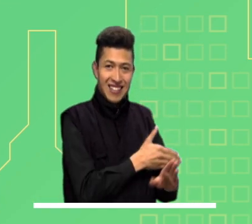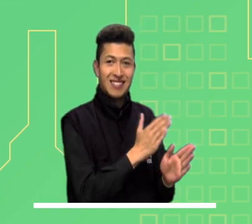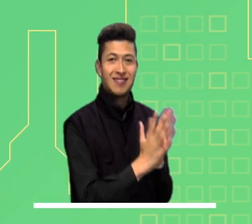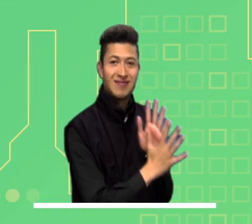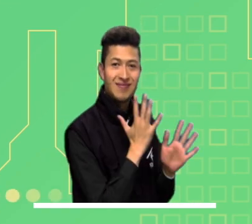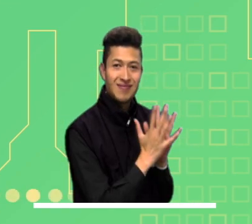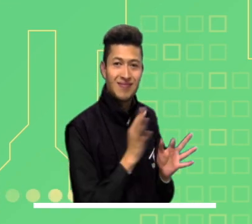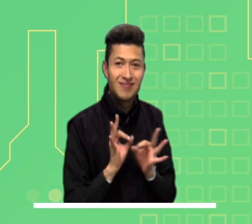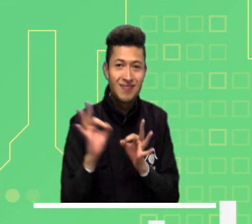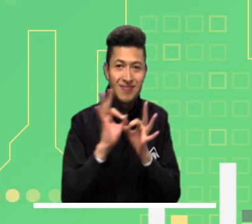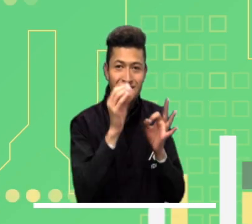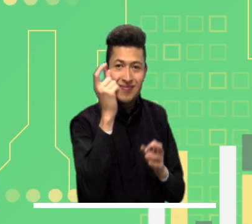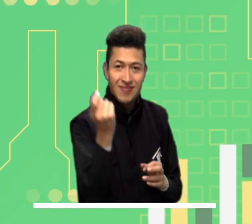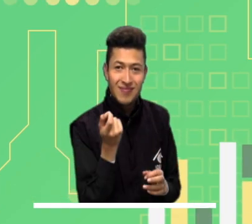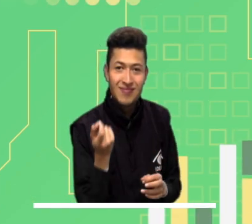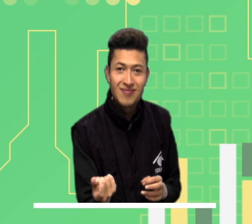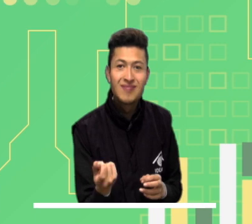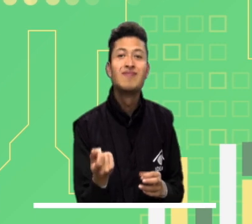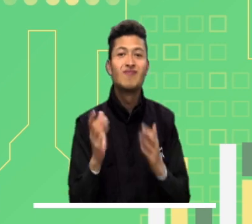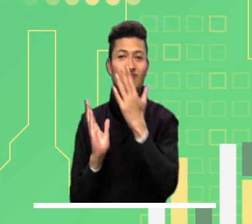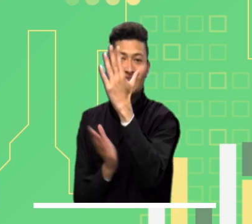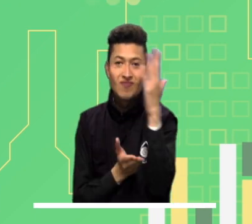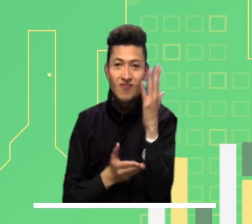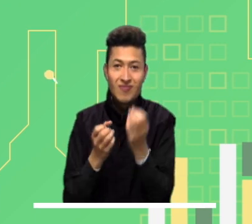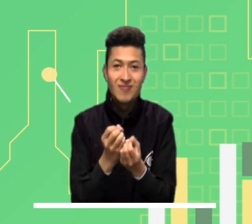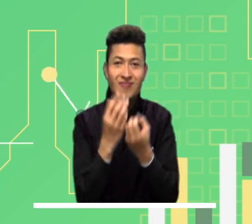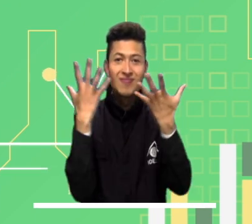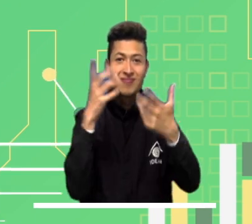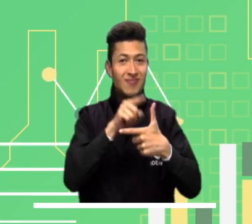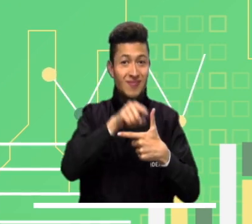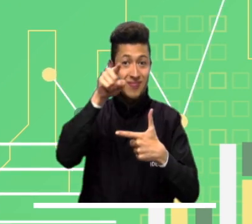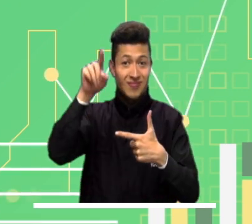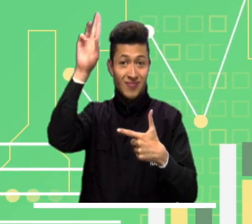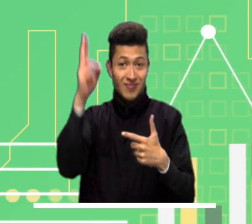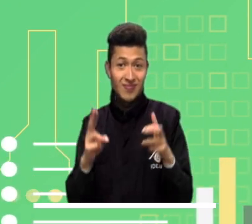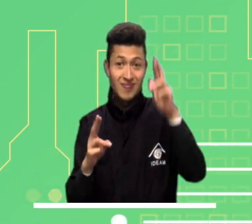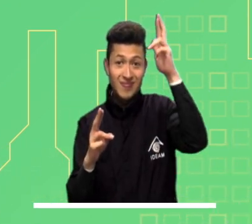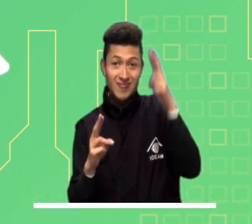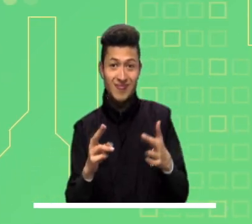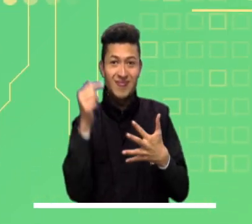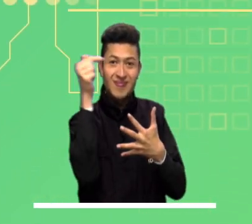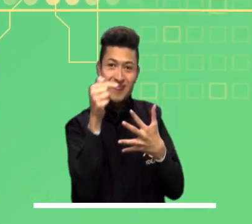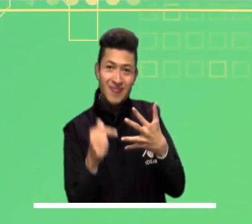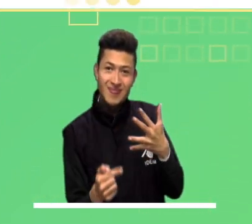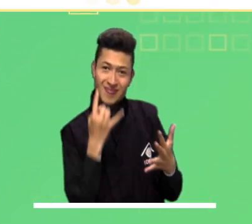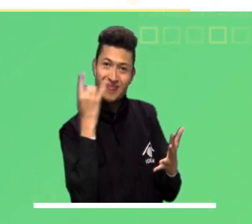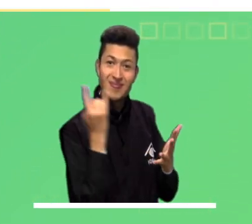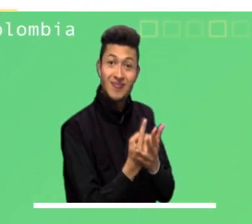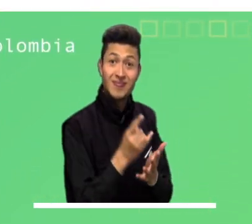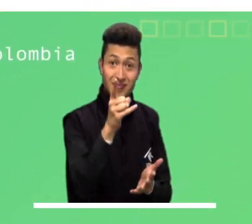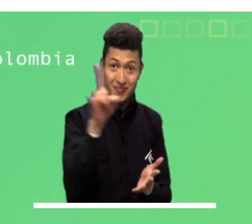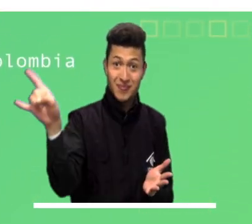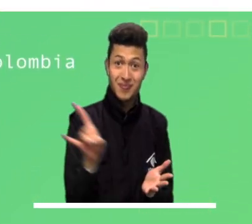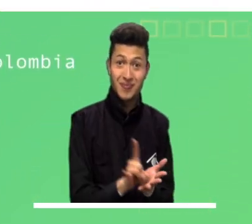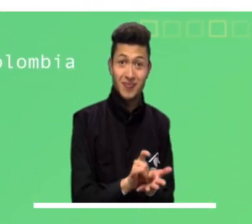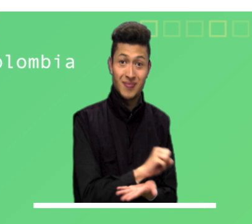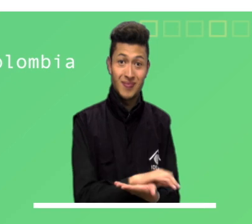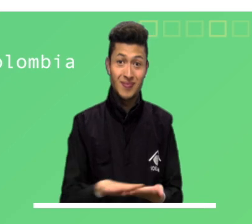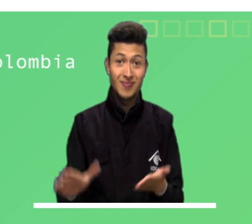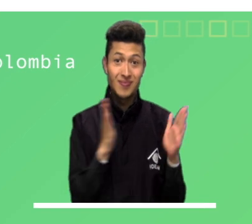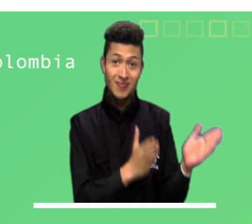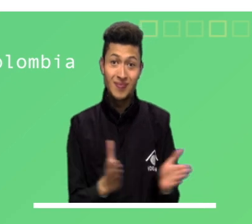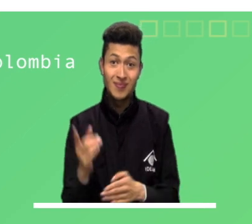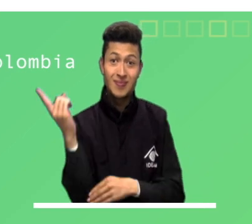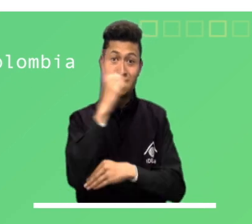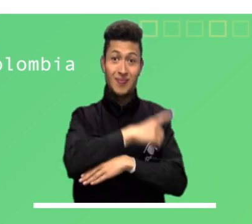y conozca las principales alertas tempranas. Información detallada a nivel municipal, cifras de deforestación, estadísticas